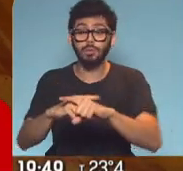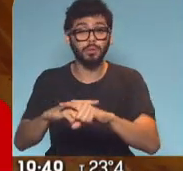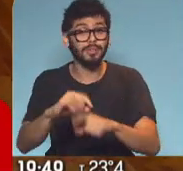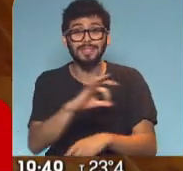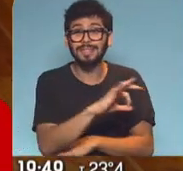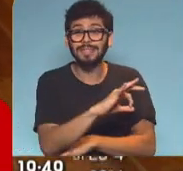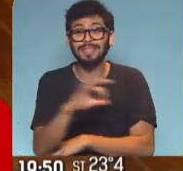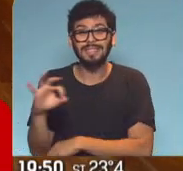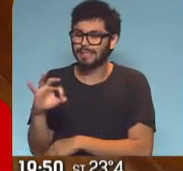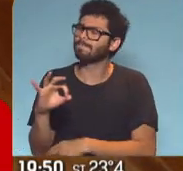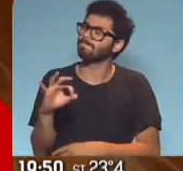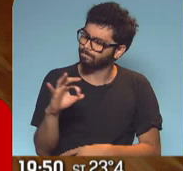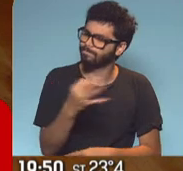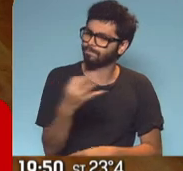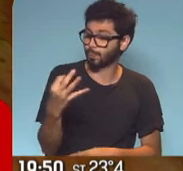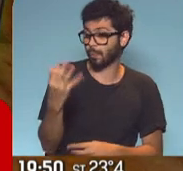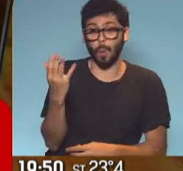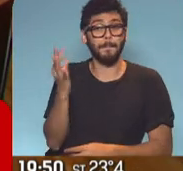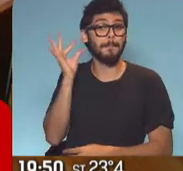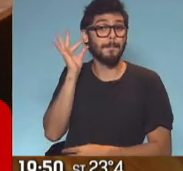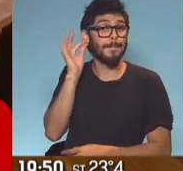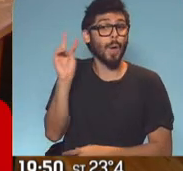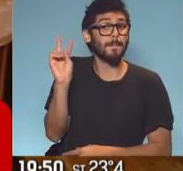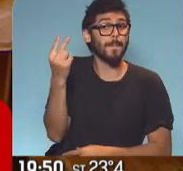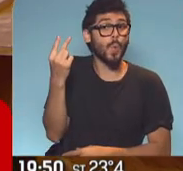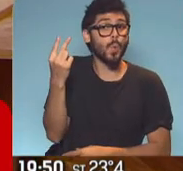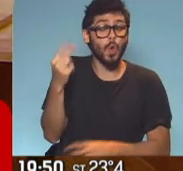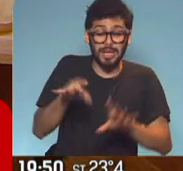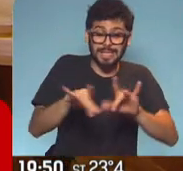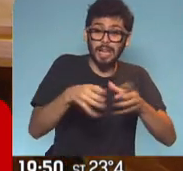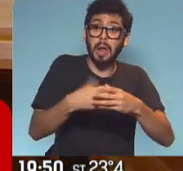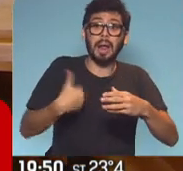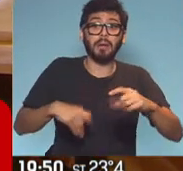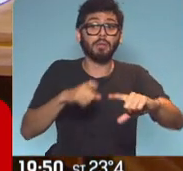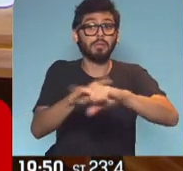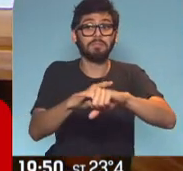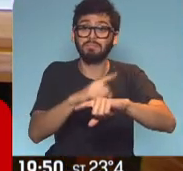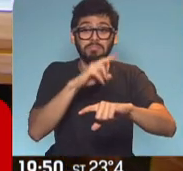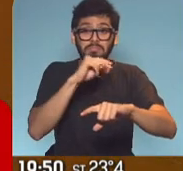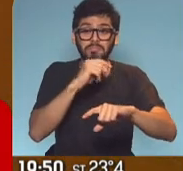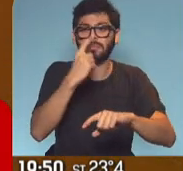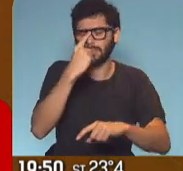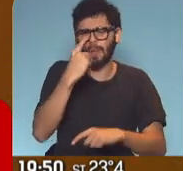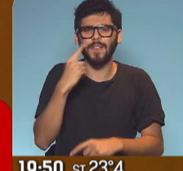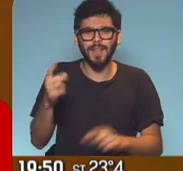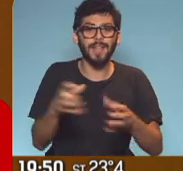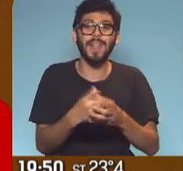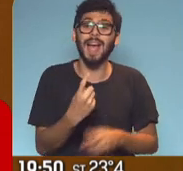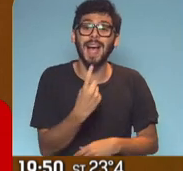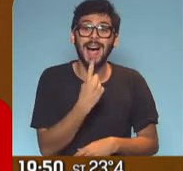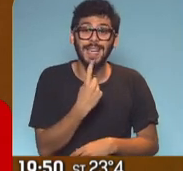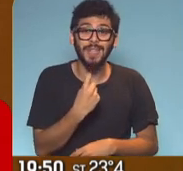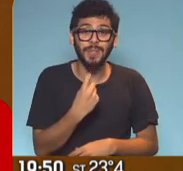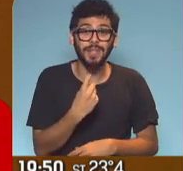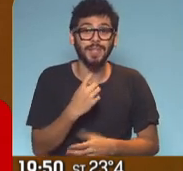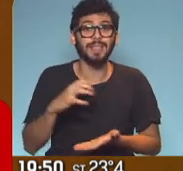No, justamente desde la muerte de Diego Maradona, nunca había jugado. Inclusive, fíjate, ¿no? River está esperando para